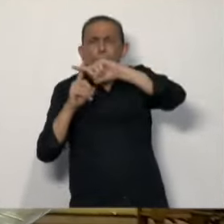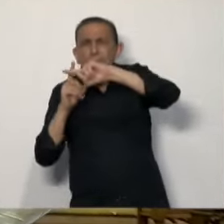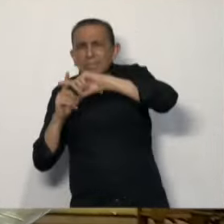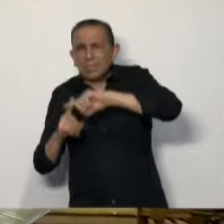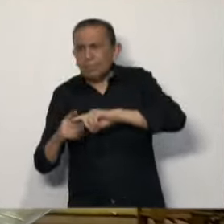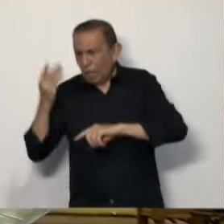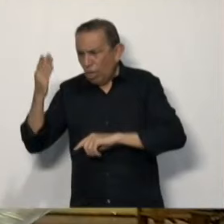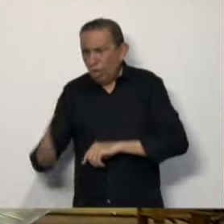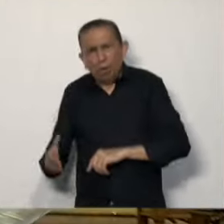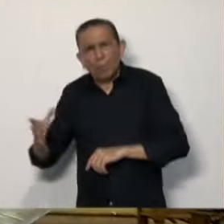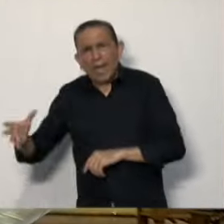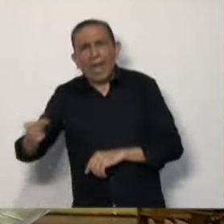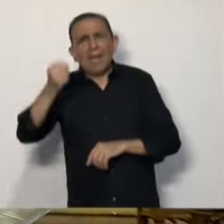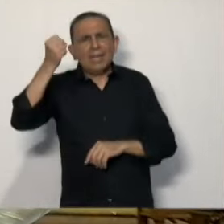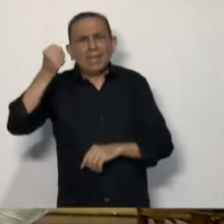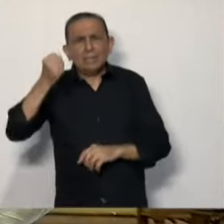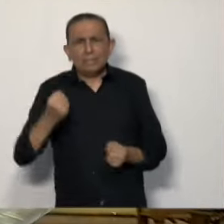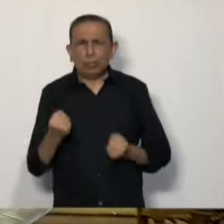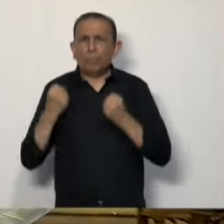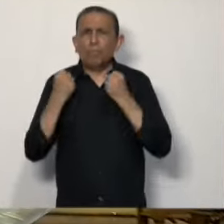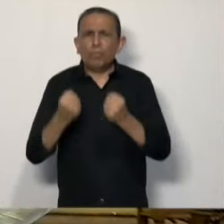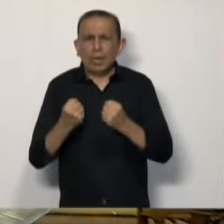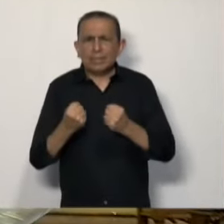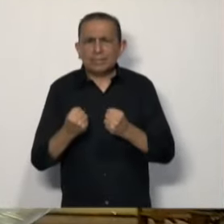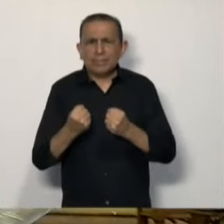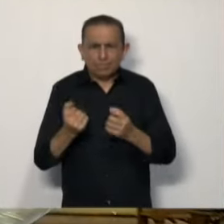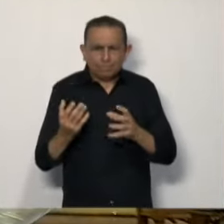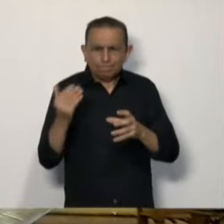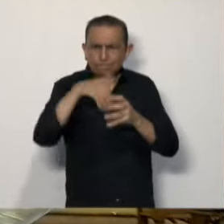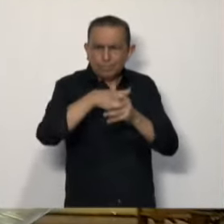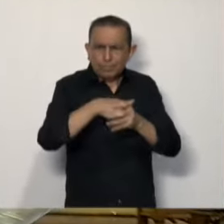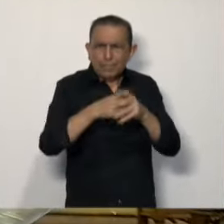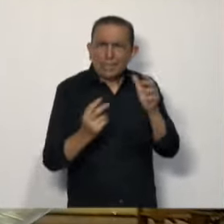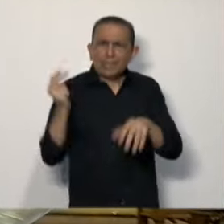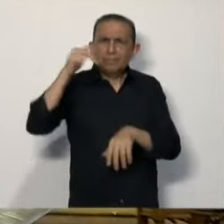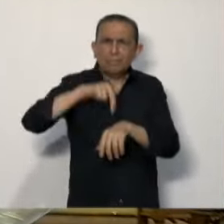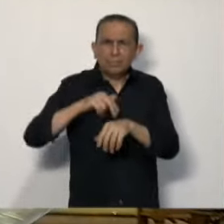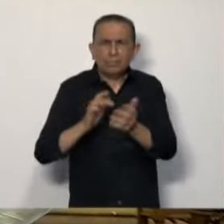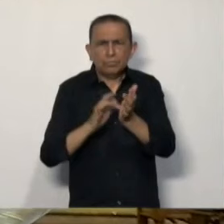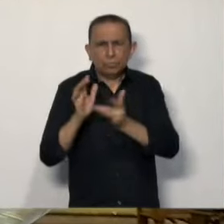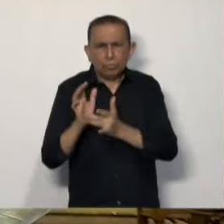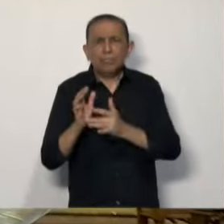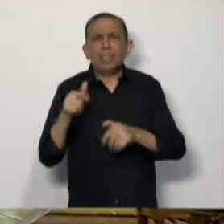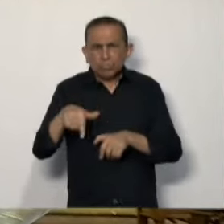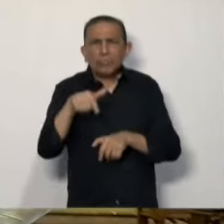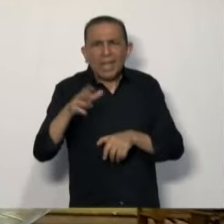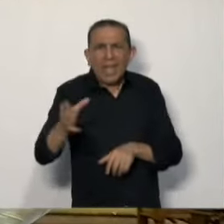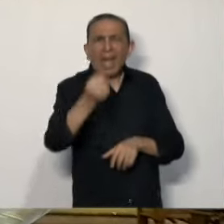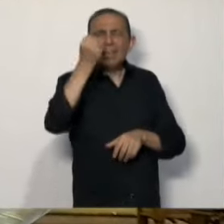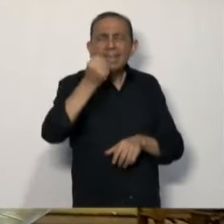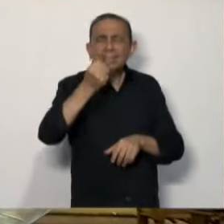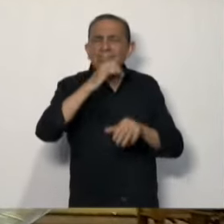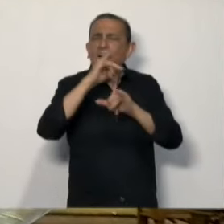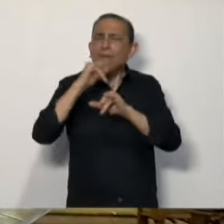la alcanza con su vencimiento en la Pascua, o sea, en la resurrección, para que no